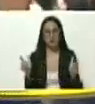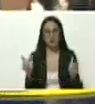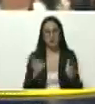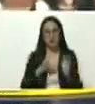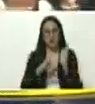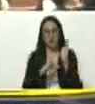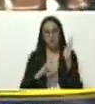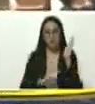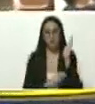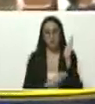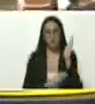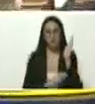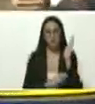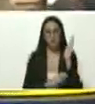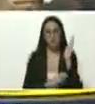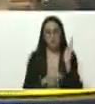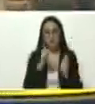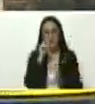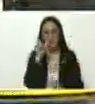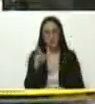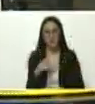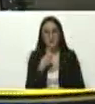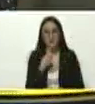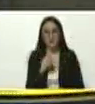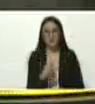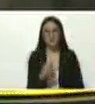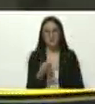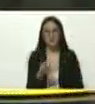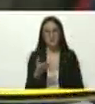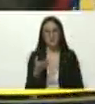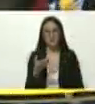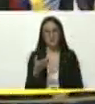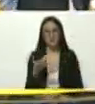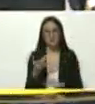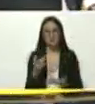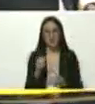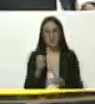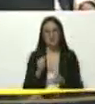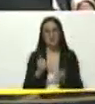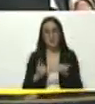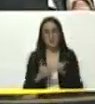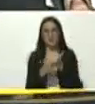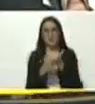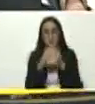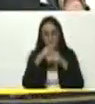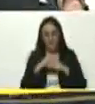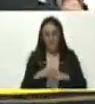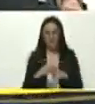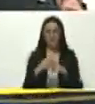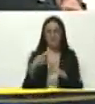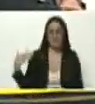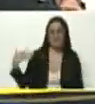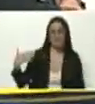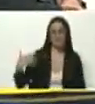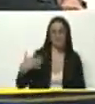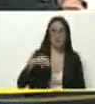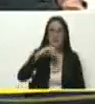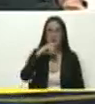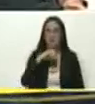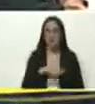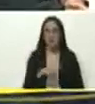OPEP, Haitham Al-Hais, también dijo que esto ha sido un merecido tributo para una larga y destacada